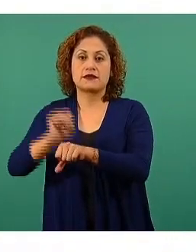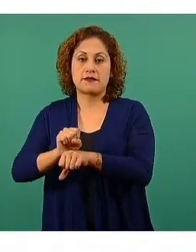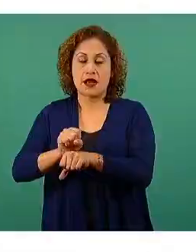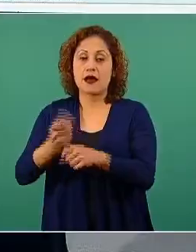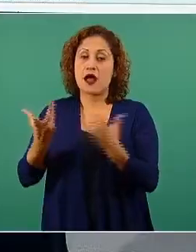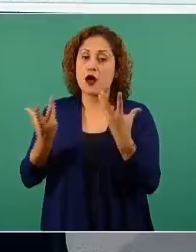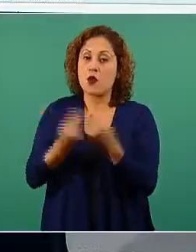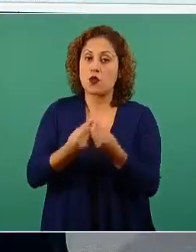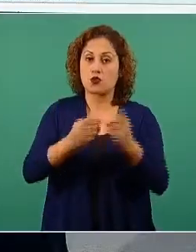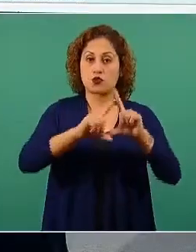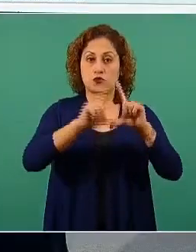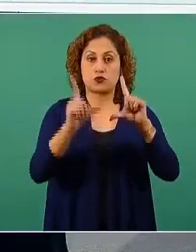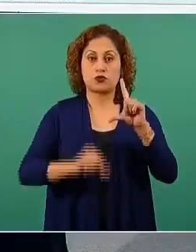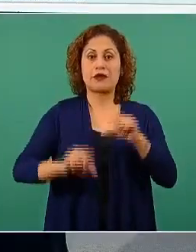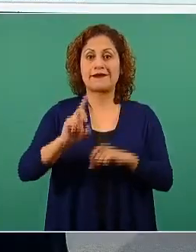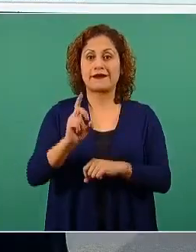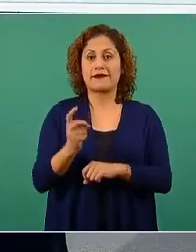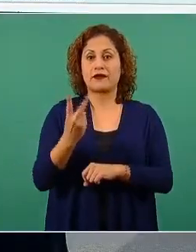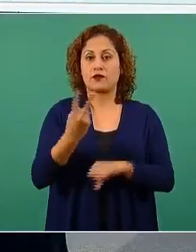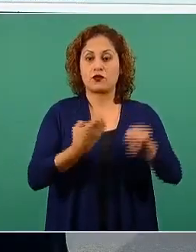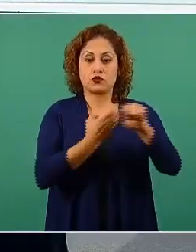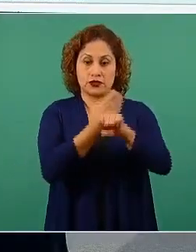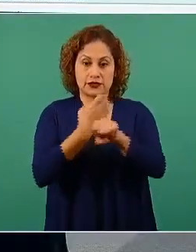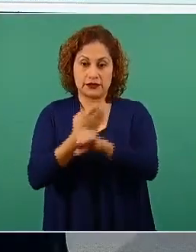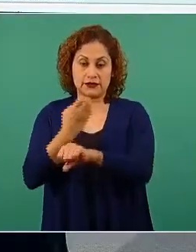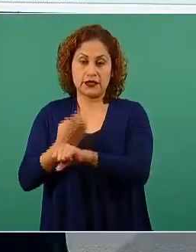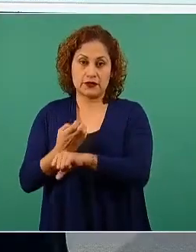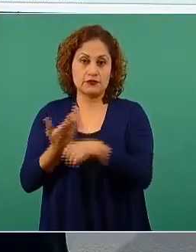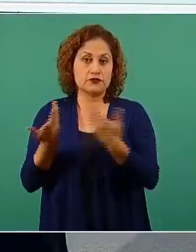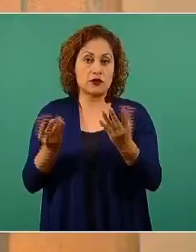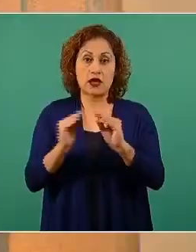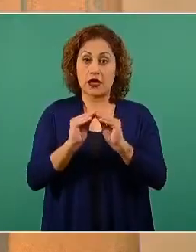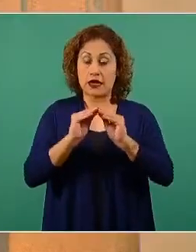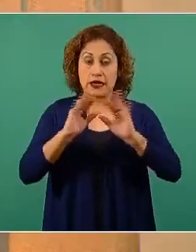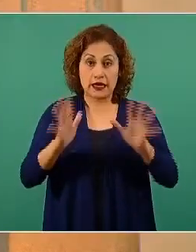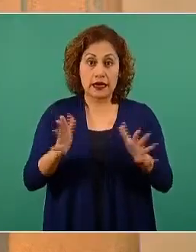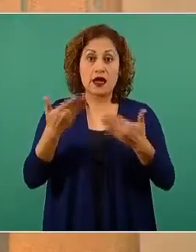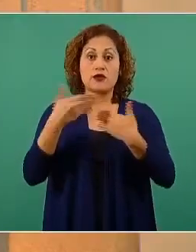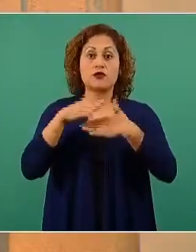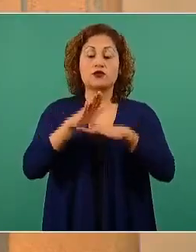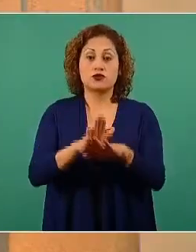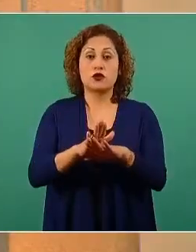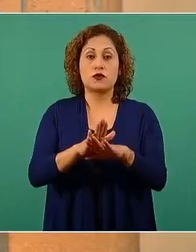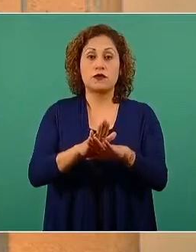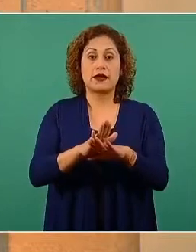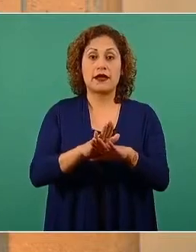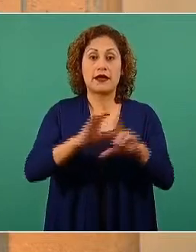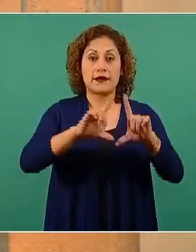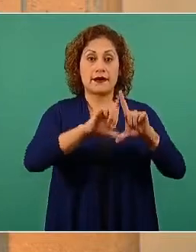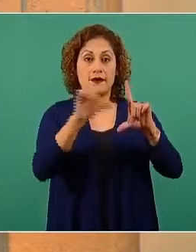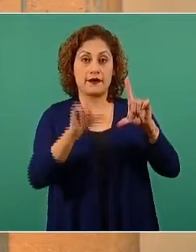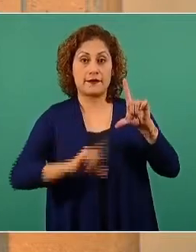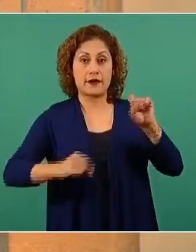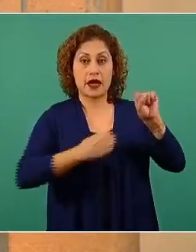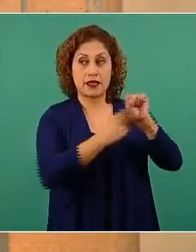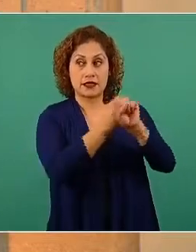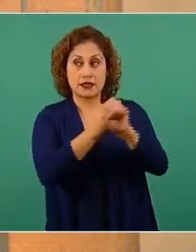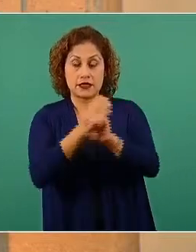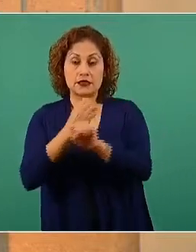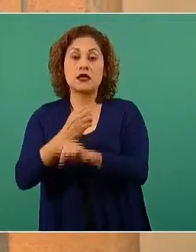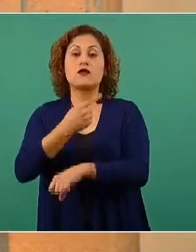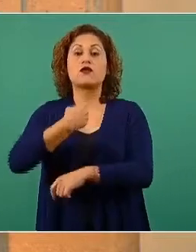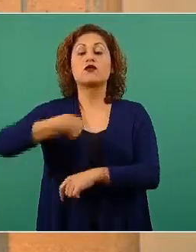entidades federativas. Y si bien es cierto, en el contexto de todo el país continuamos teniendo